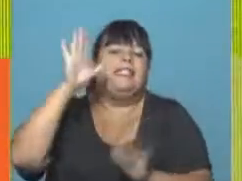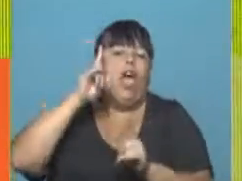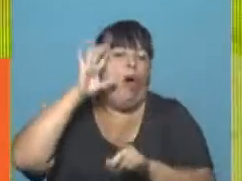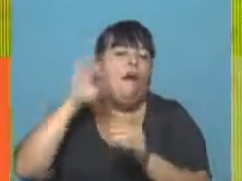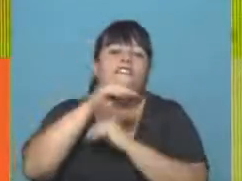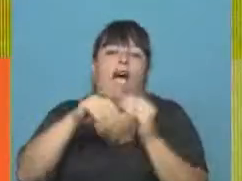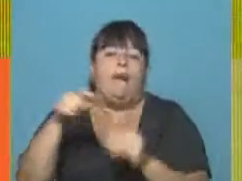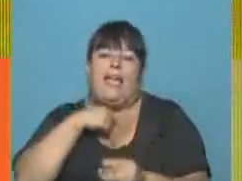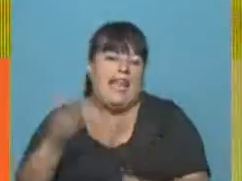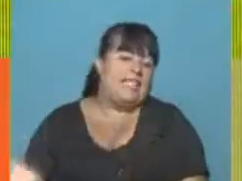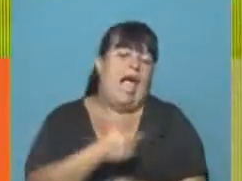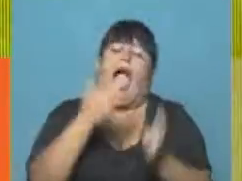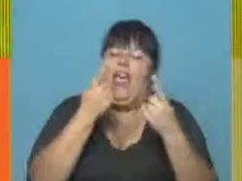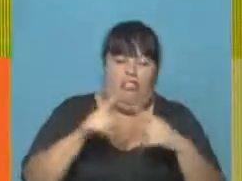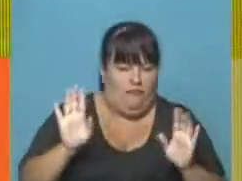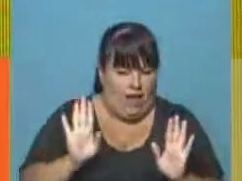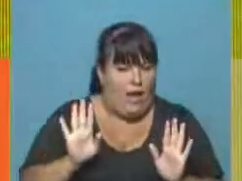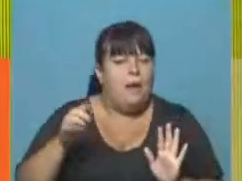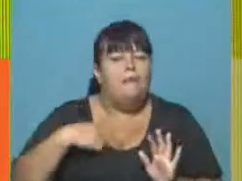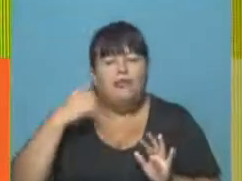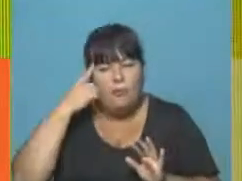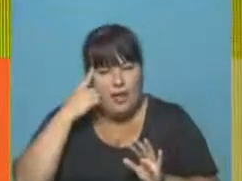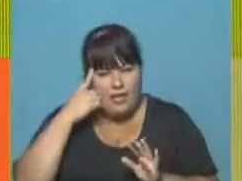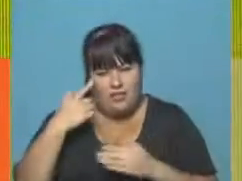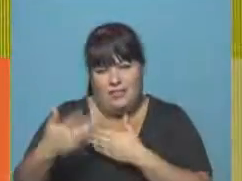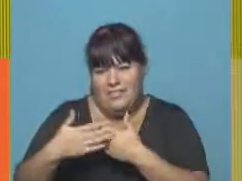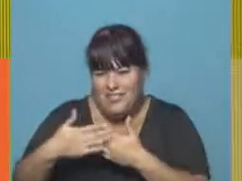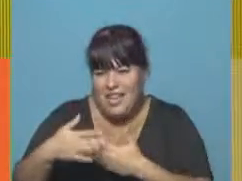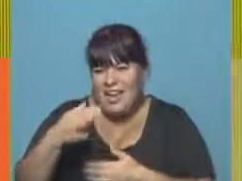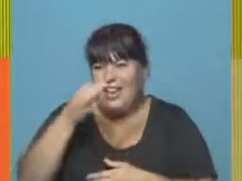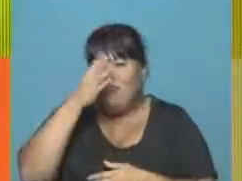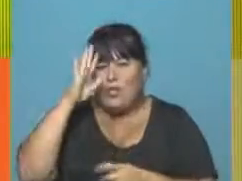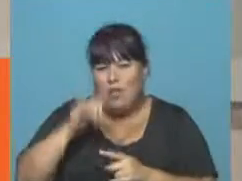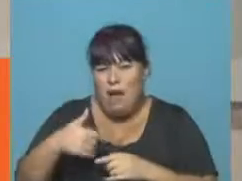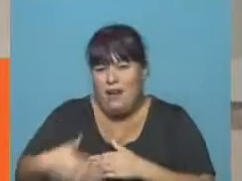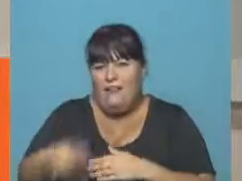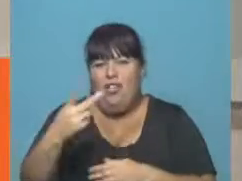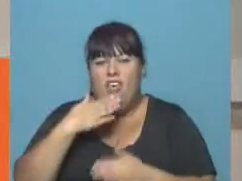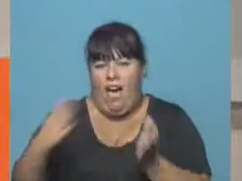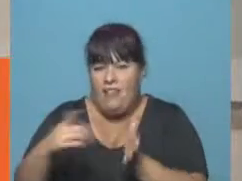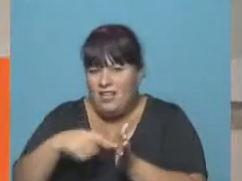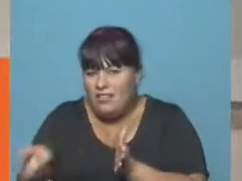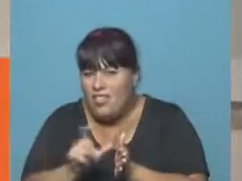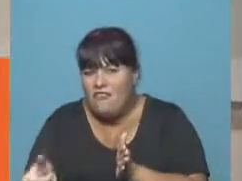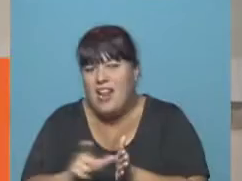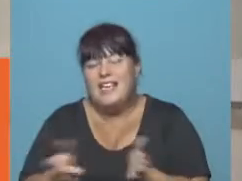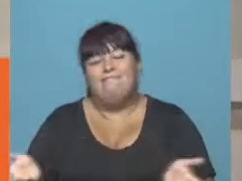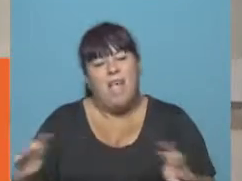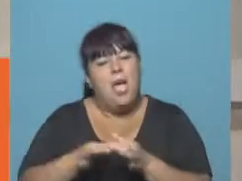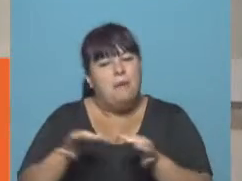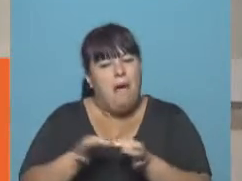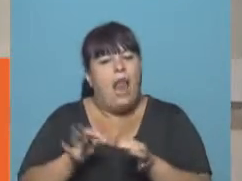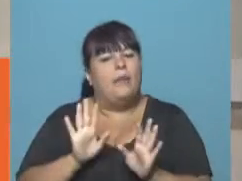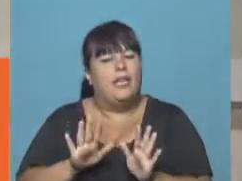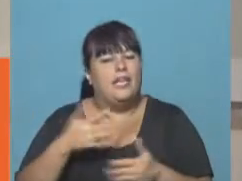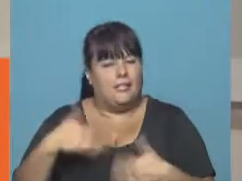algún familiar Que lo que quiera. lo quiera. Sí. Pero me parece que estamos tan cerca, estamos el 24 de marzo y estamos tan cerca del 2 de abril. Creo que Malvinas es